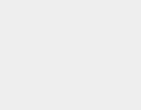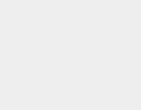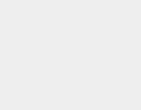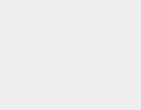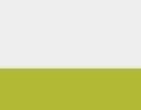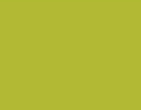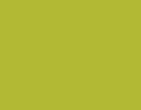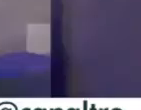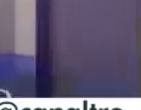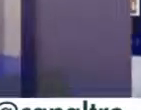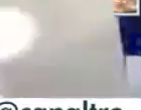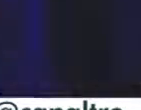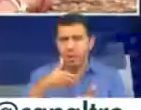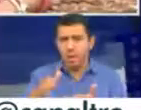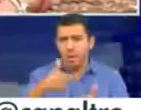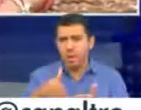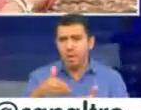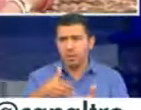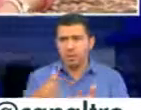canaltro.com.